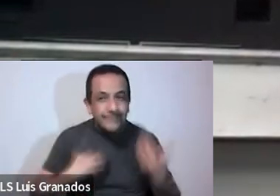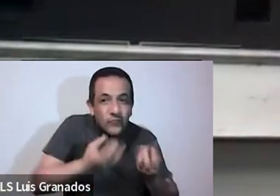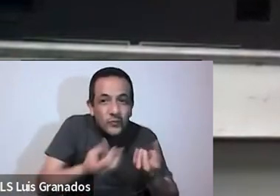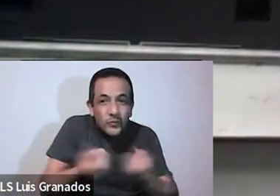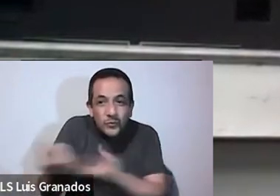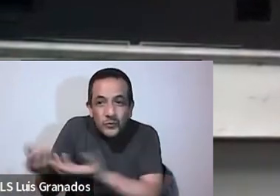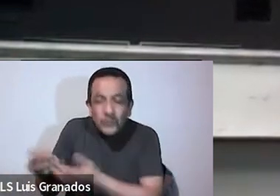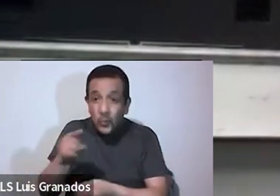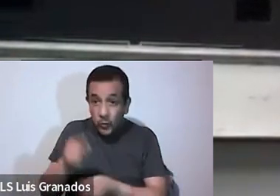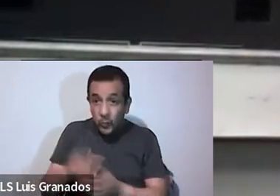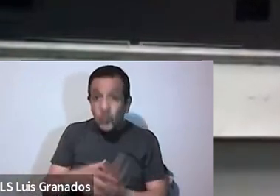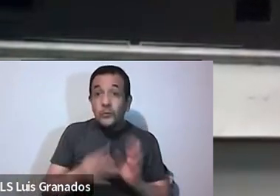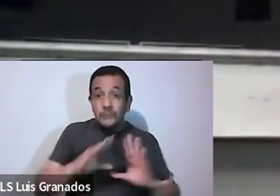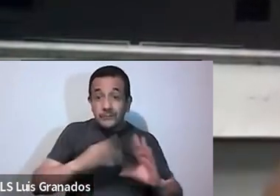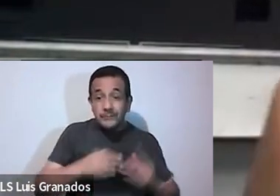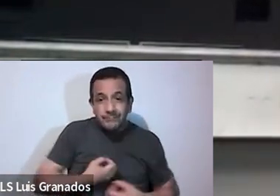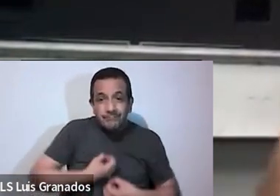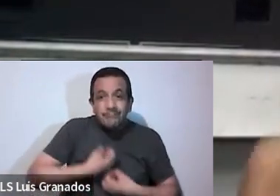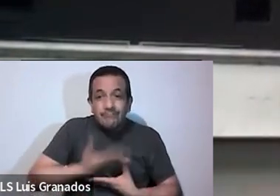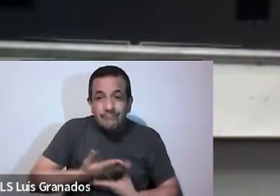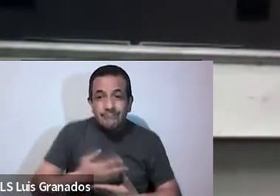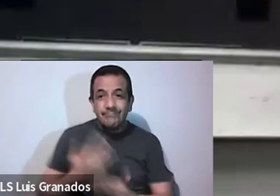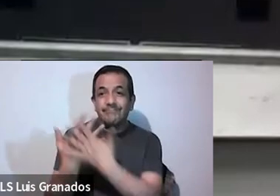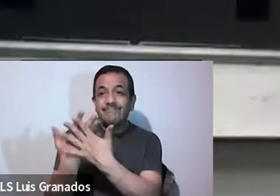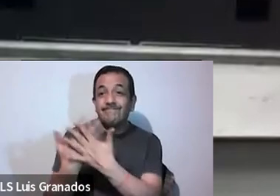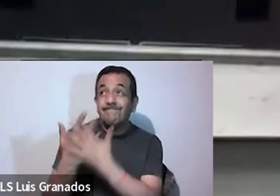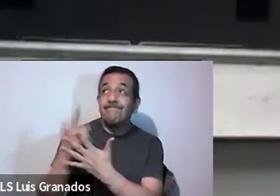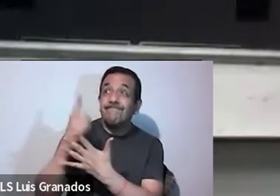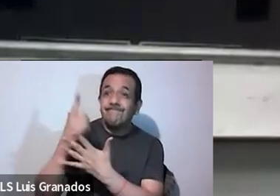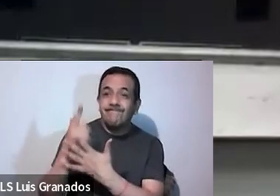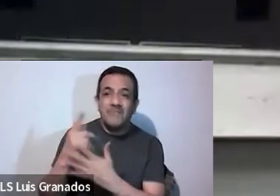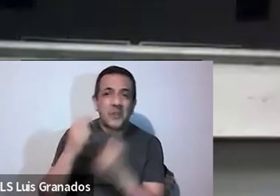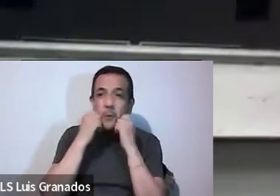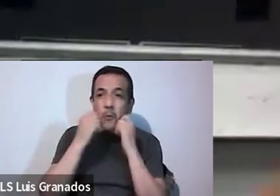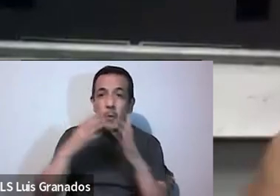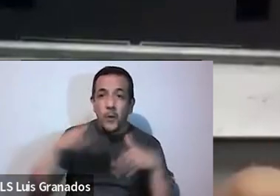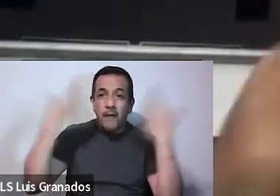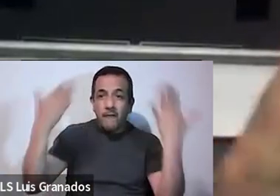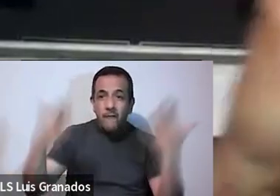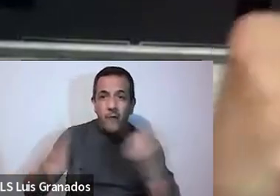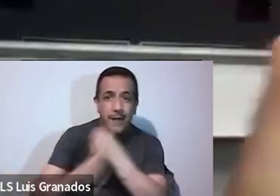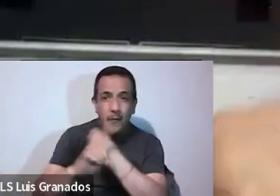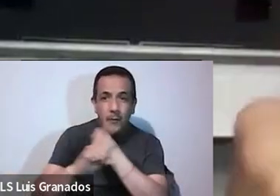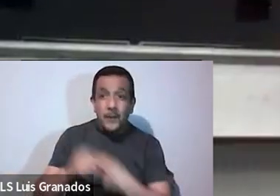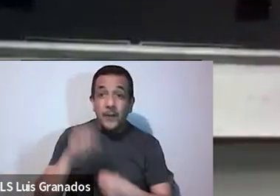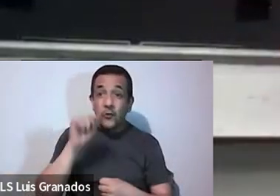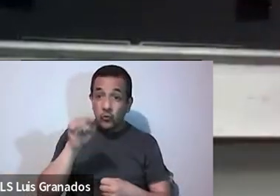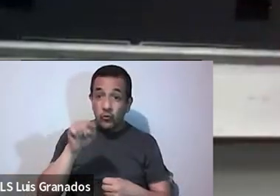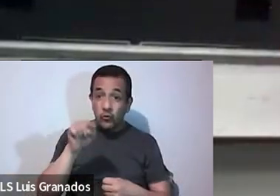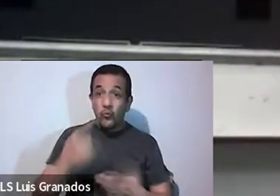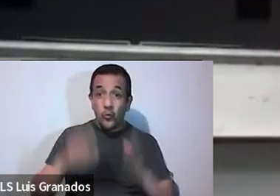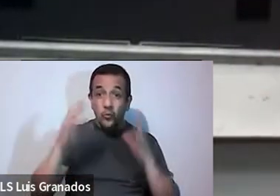¿Transmites esperanza a pesar de todo lo que está sucediendo? ¿Transmites